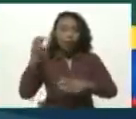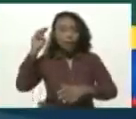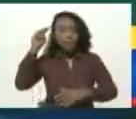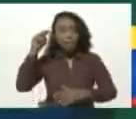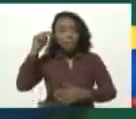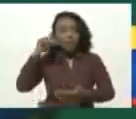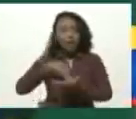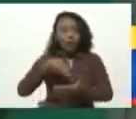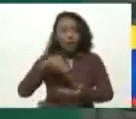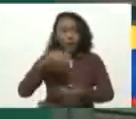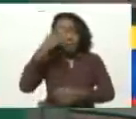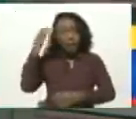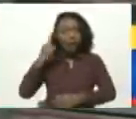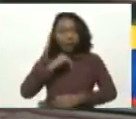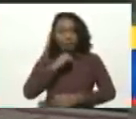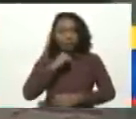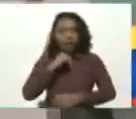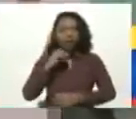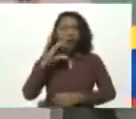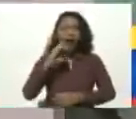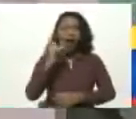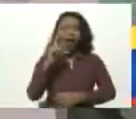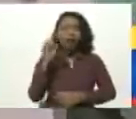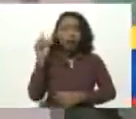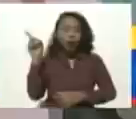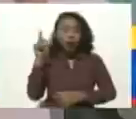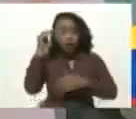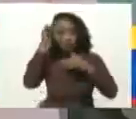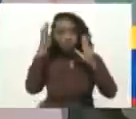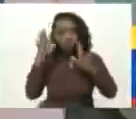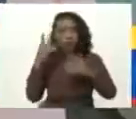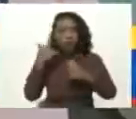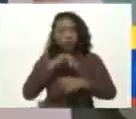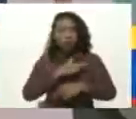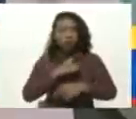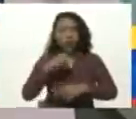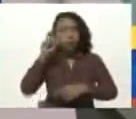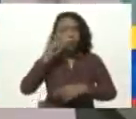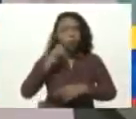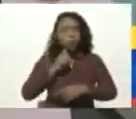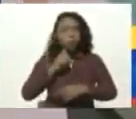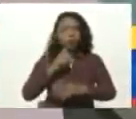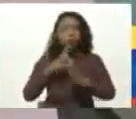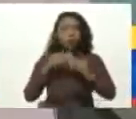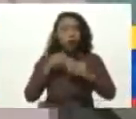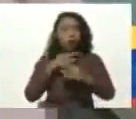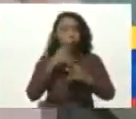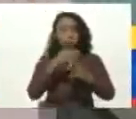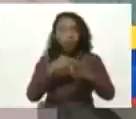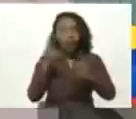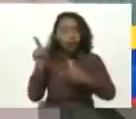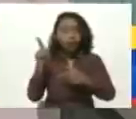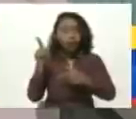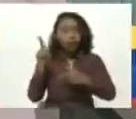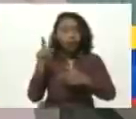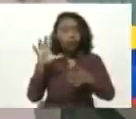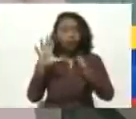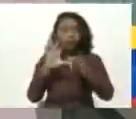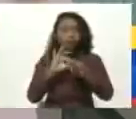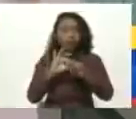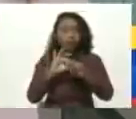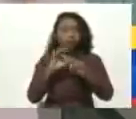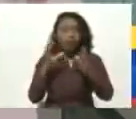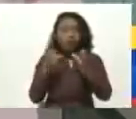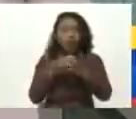donde tenemos áreas quirúrgicas y allí también atendemos a nuestras embarazadas. Todas estas acciones de las manos de los